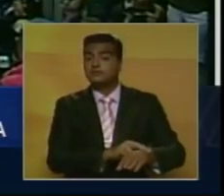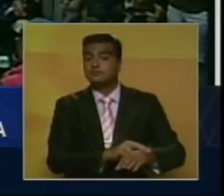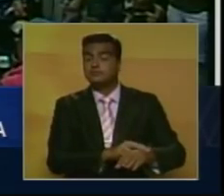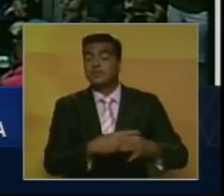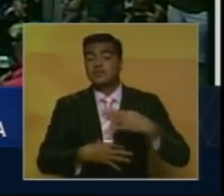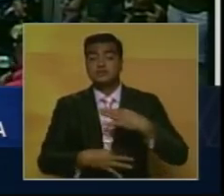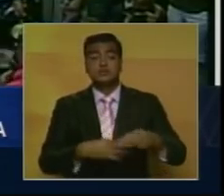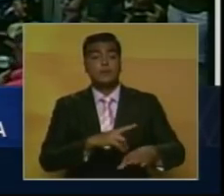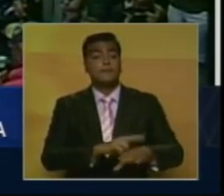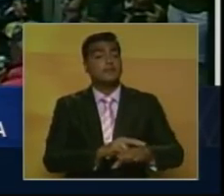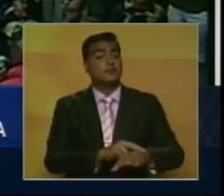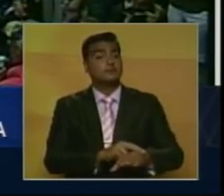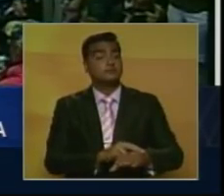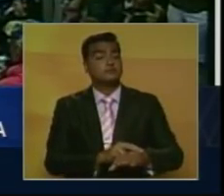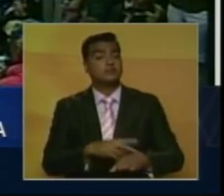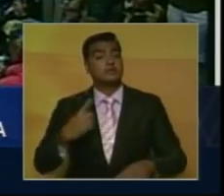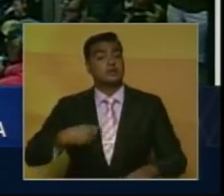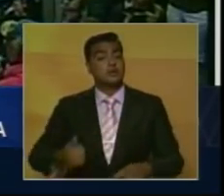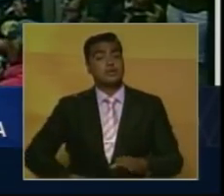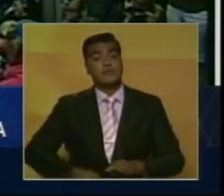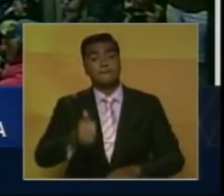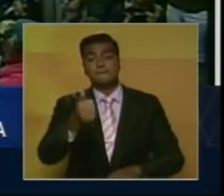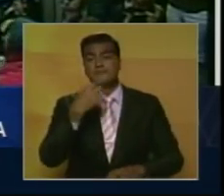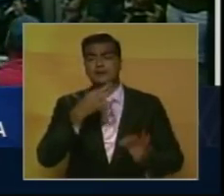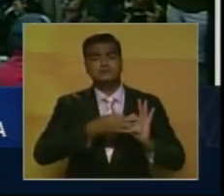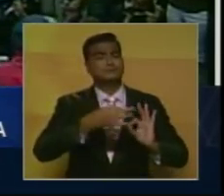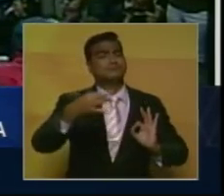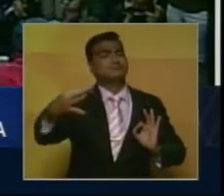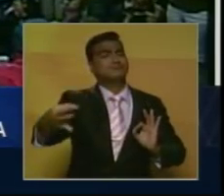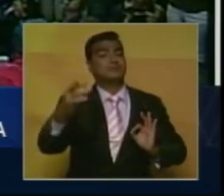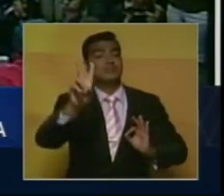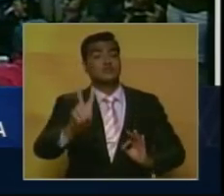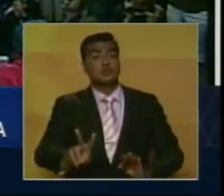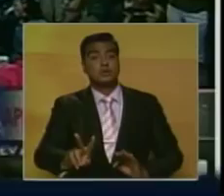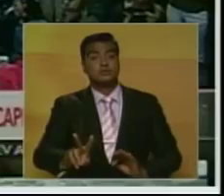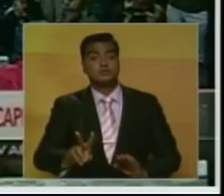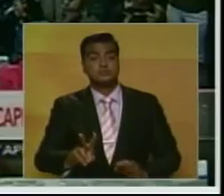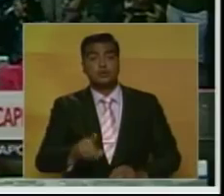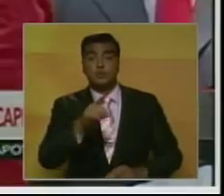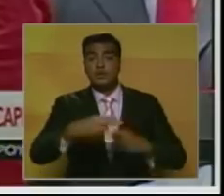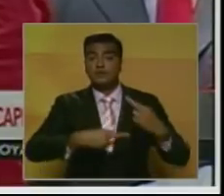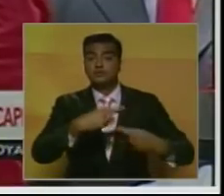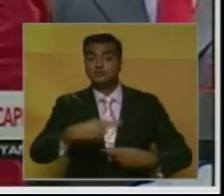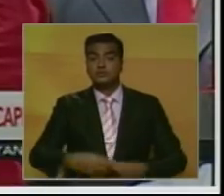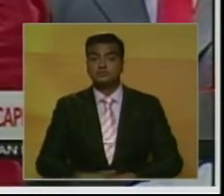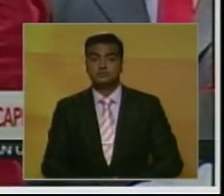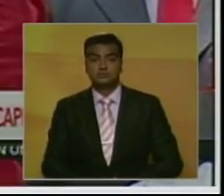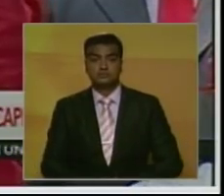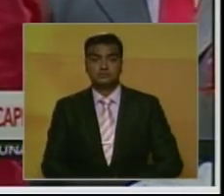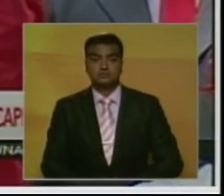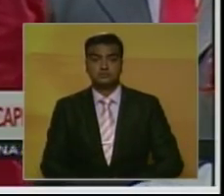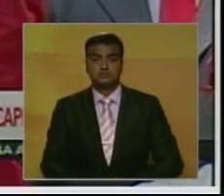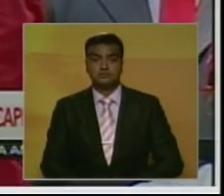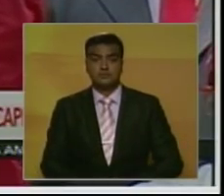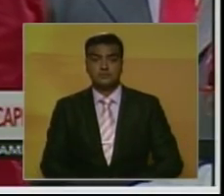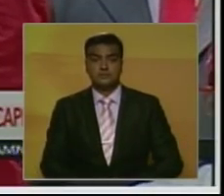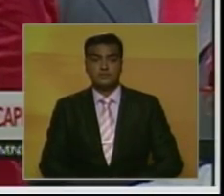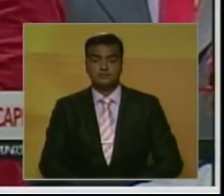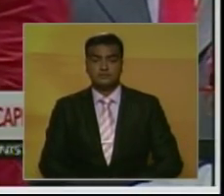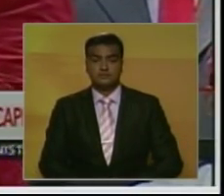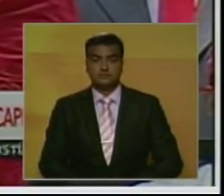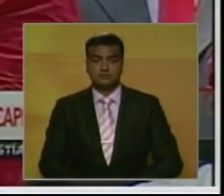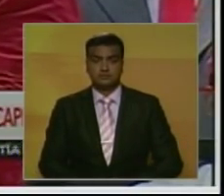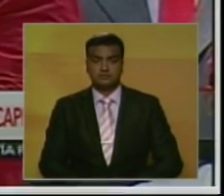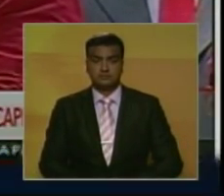atención médica había llegado a rincones tan lejanos de Venezuela como con esta revolución. Nunca antes.